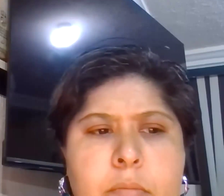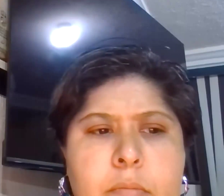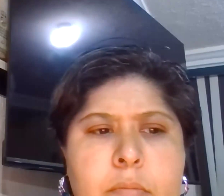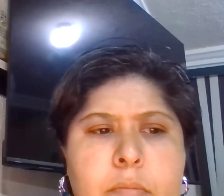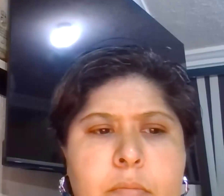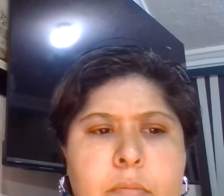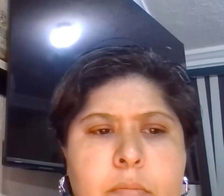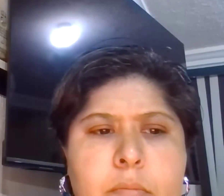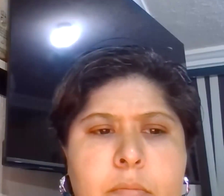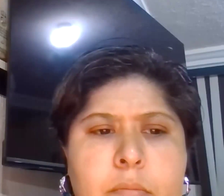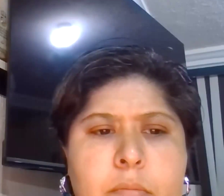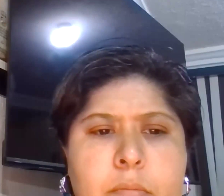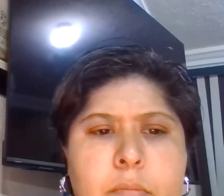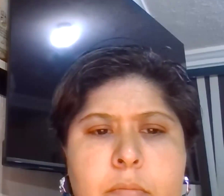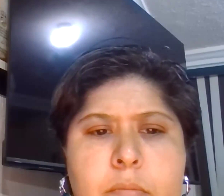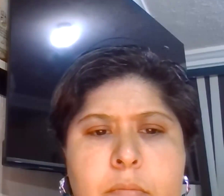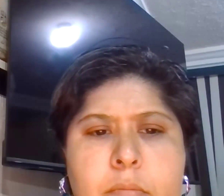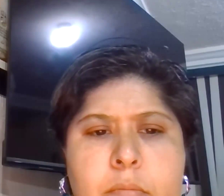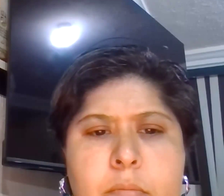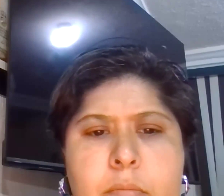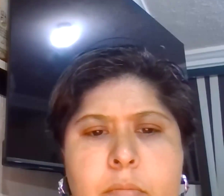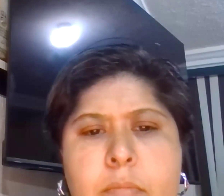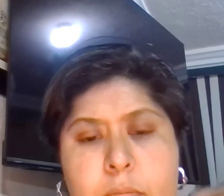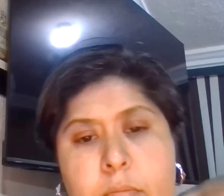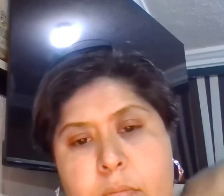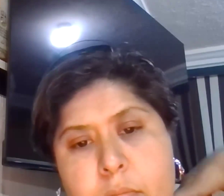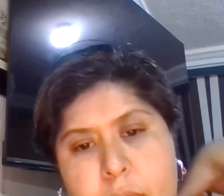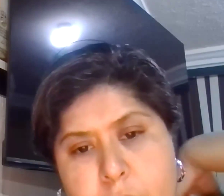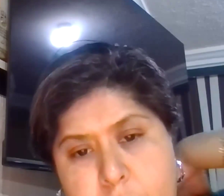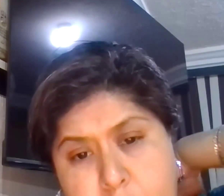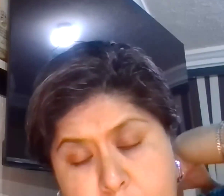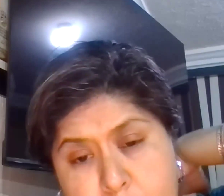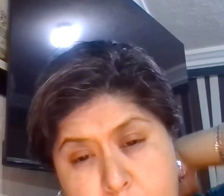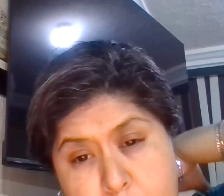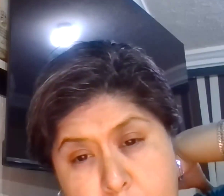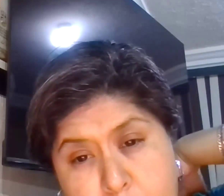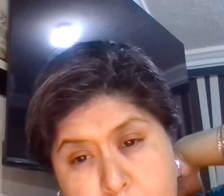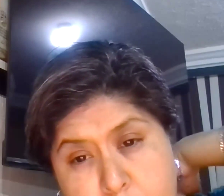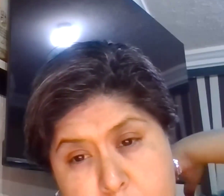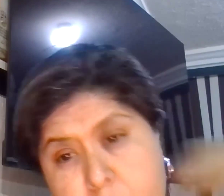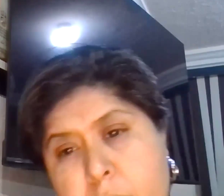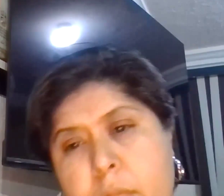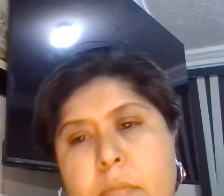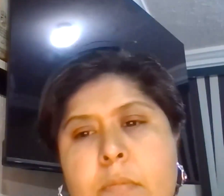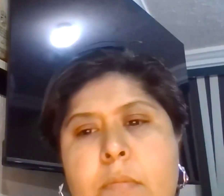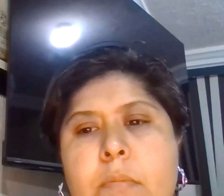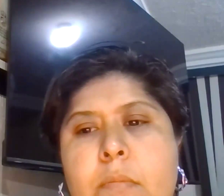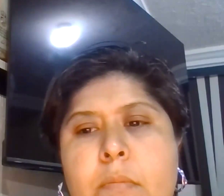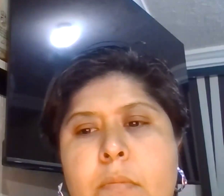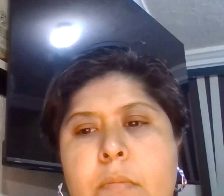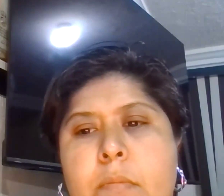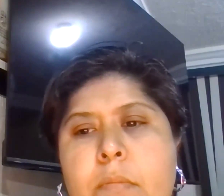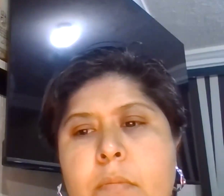explicar en breve tiempo cómo la estructuramos, cómo valoramos la, pues básicamente cómo valoramos la información y por